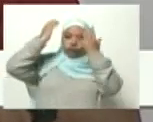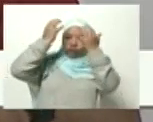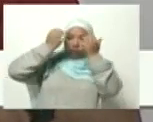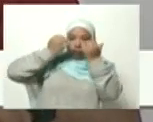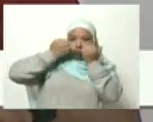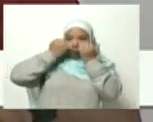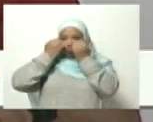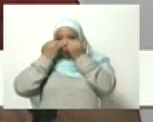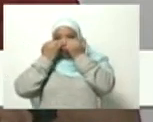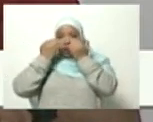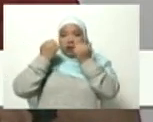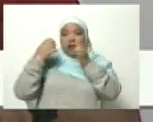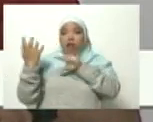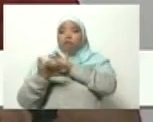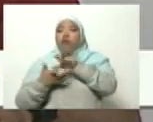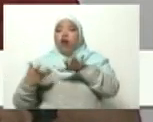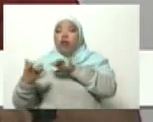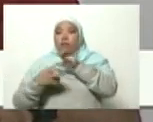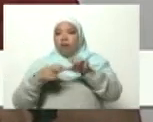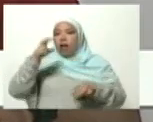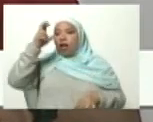que,